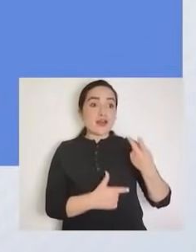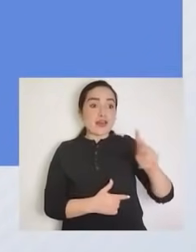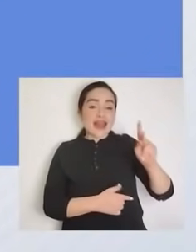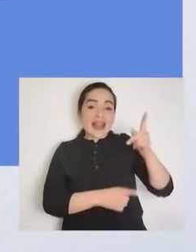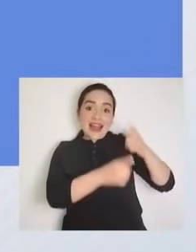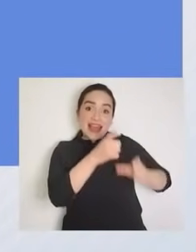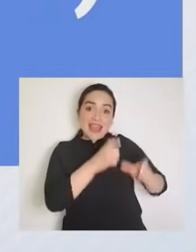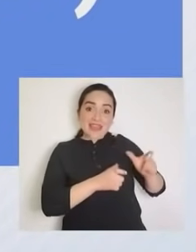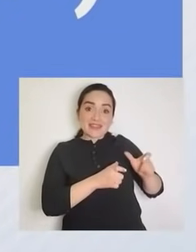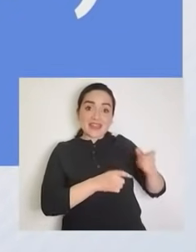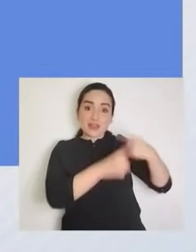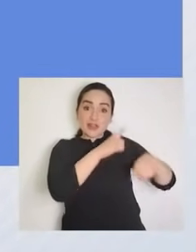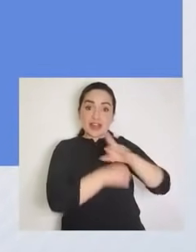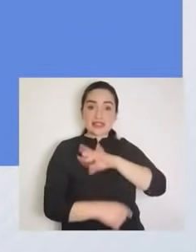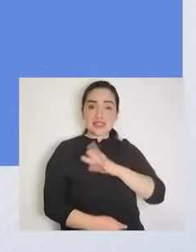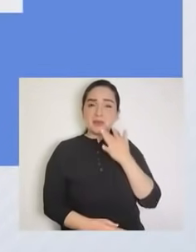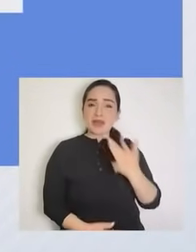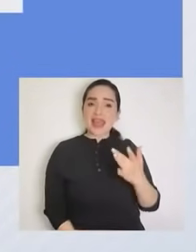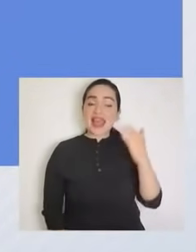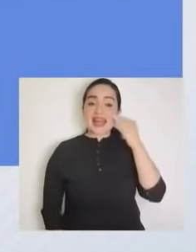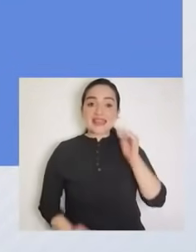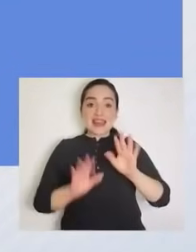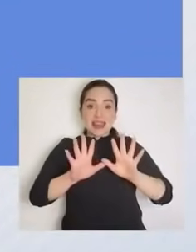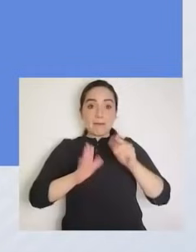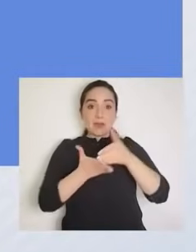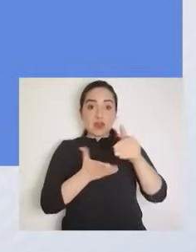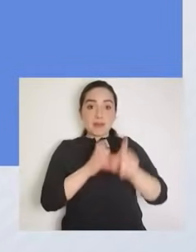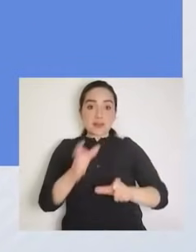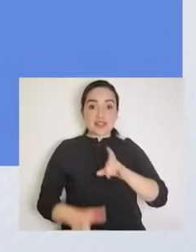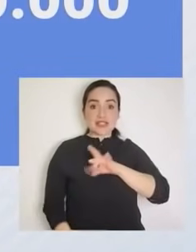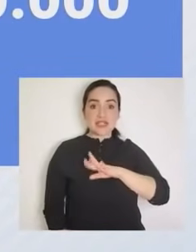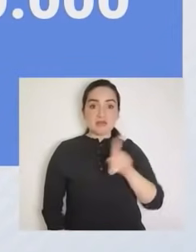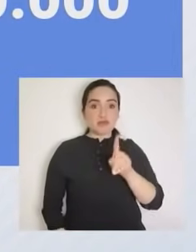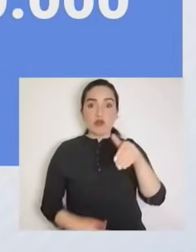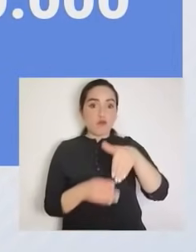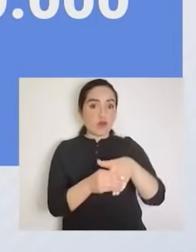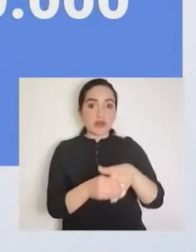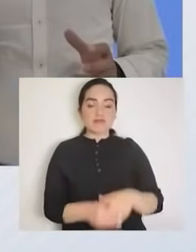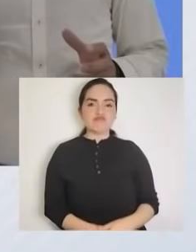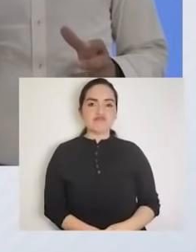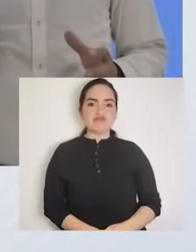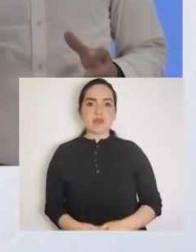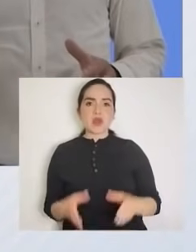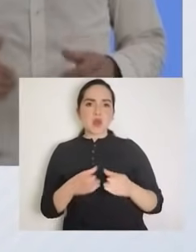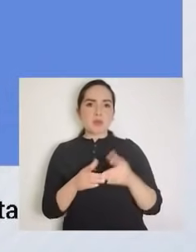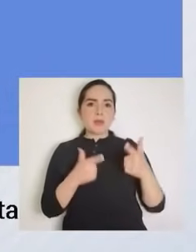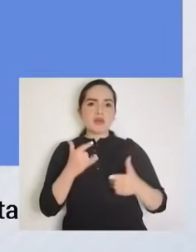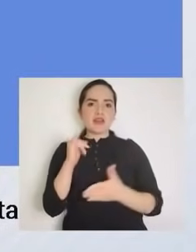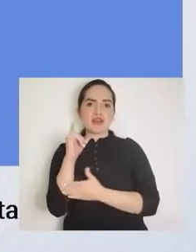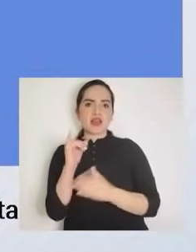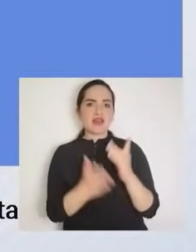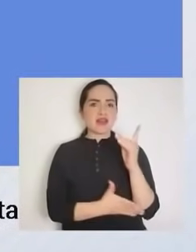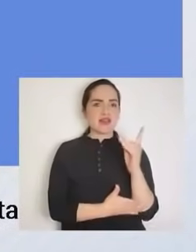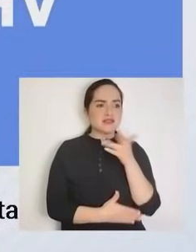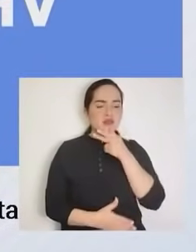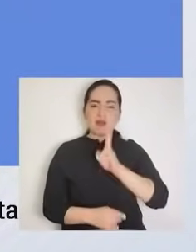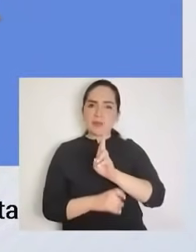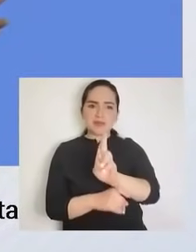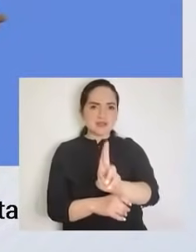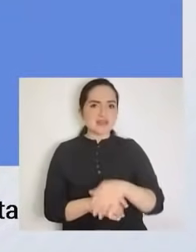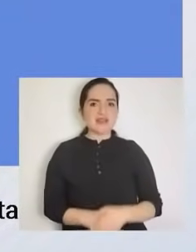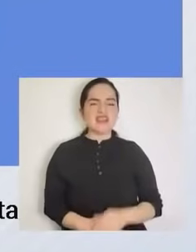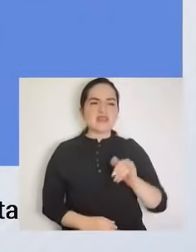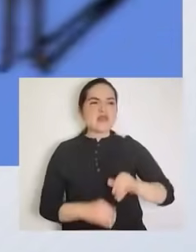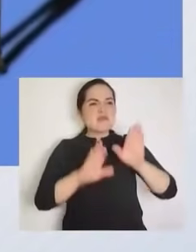el primer partido de la gente de la historia de Chile? Porque hay casi 10 millones de chilenos que no votan. Porque la izquierda ni la derecha